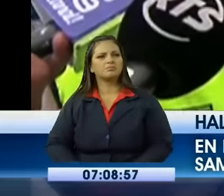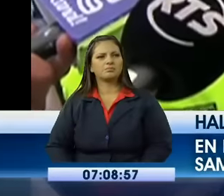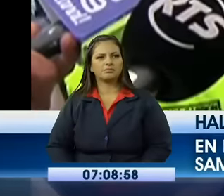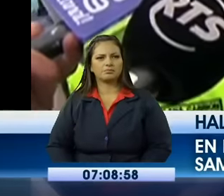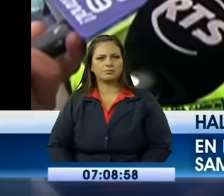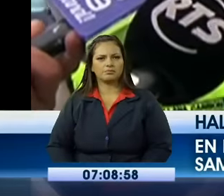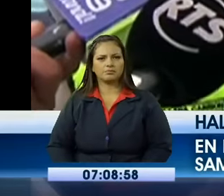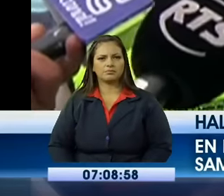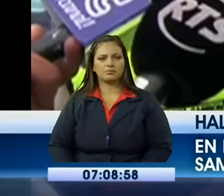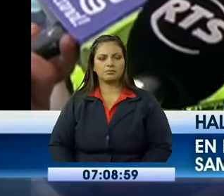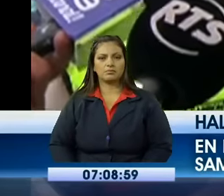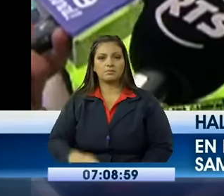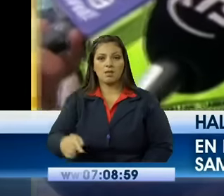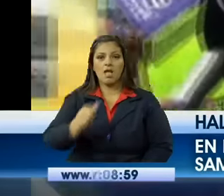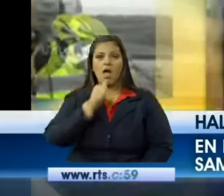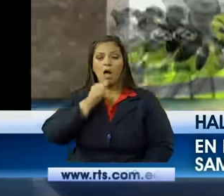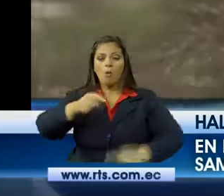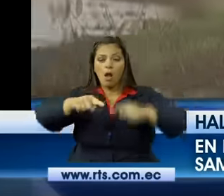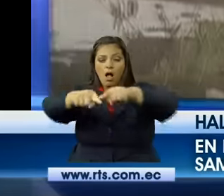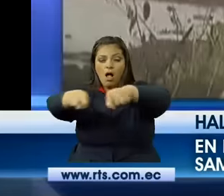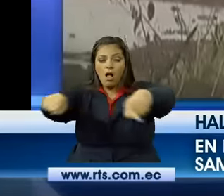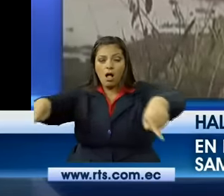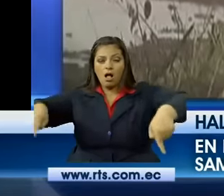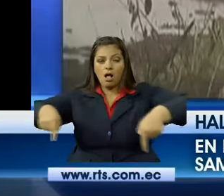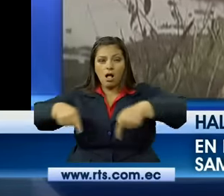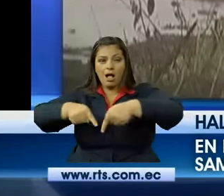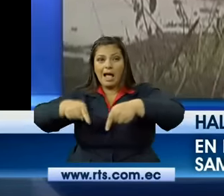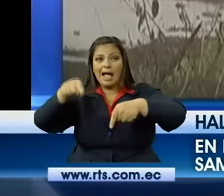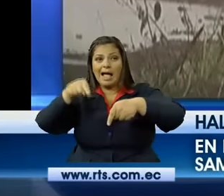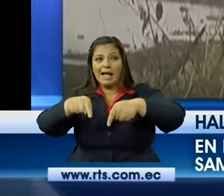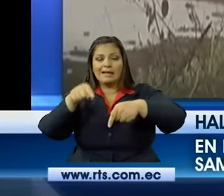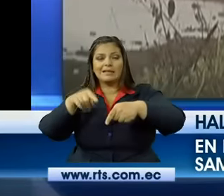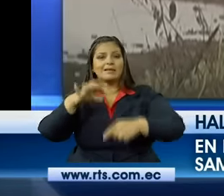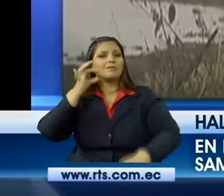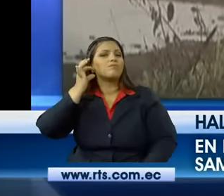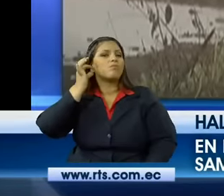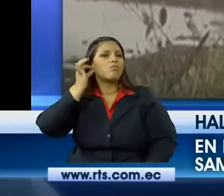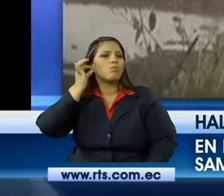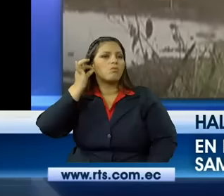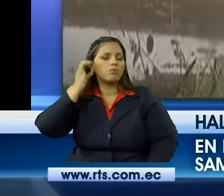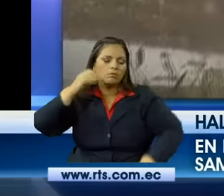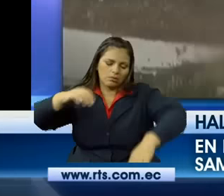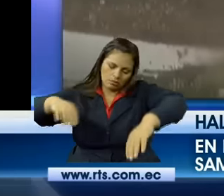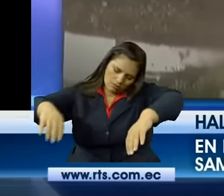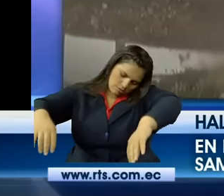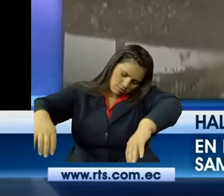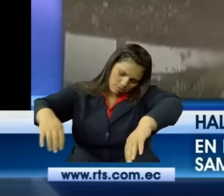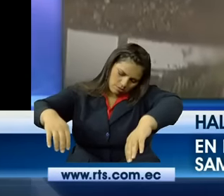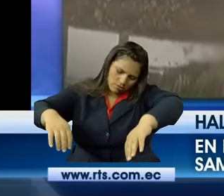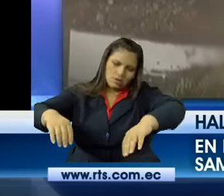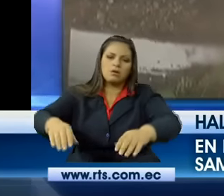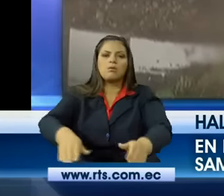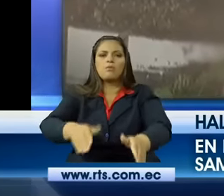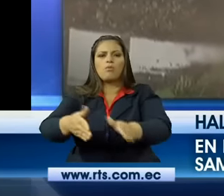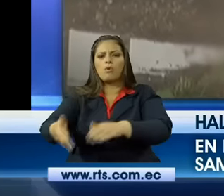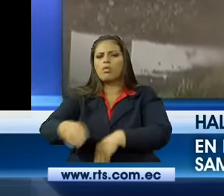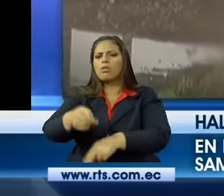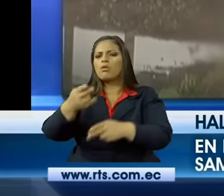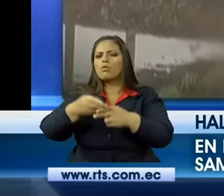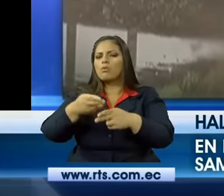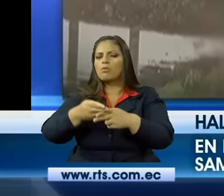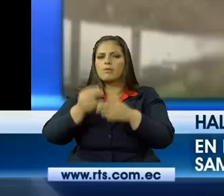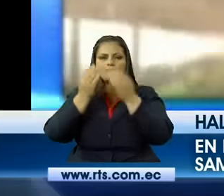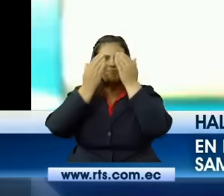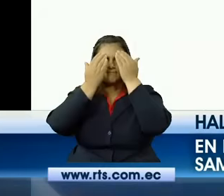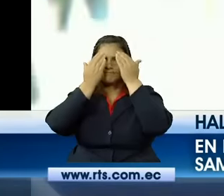Una persona fallecida en el lugar. Hasta el momento no se puede establecer los nombres, la identificación, ya que no aporta